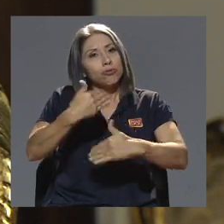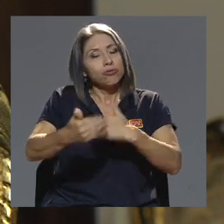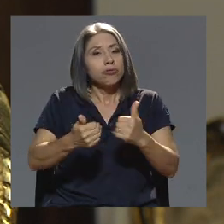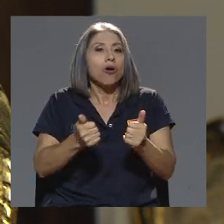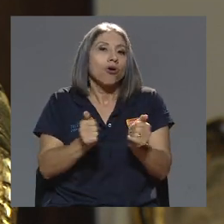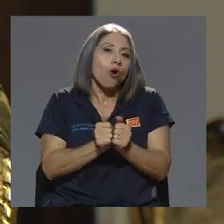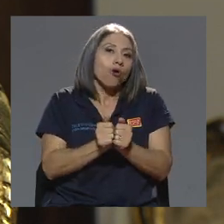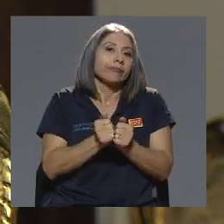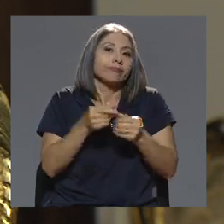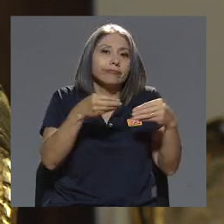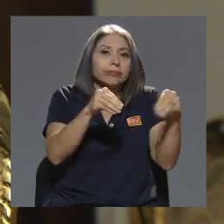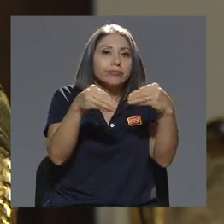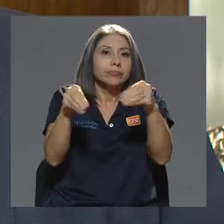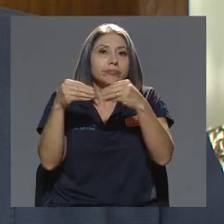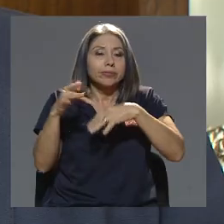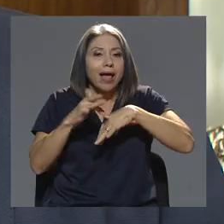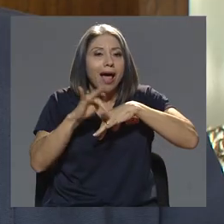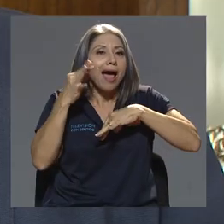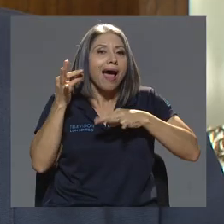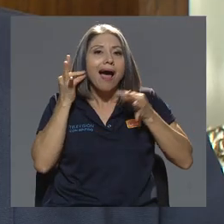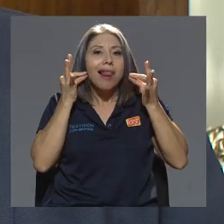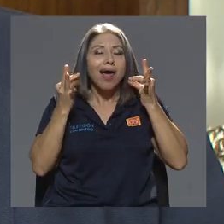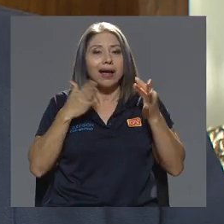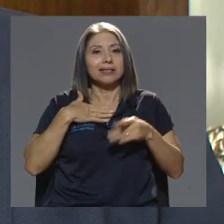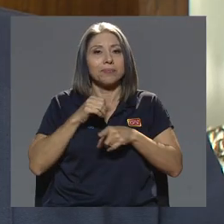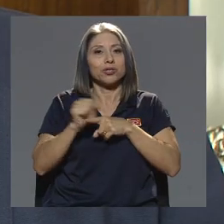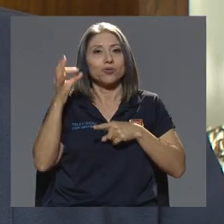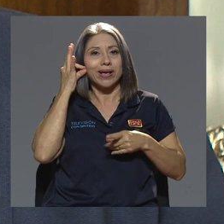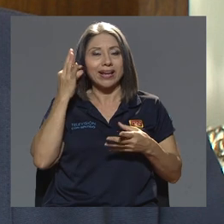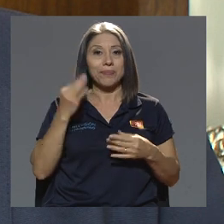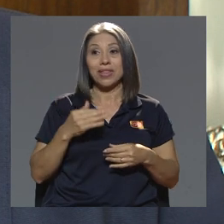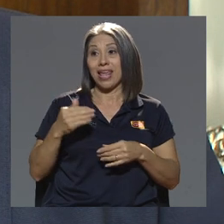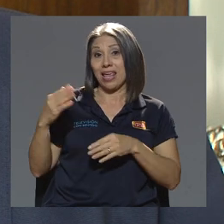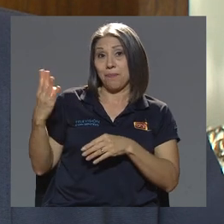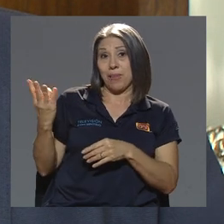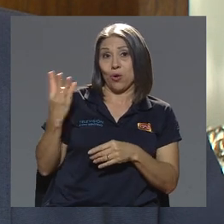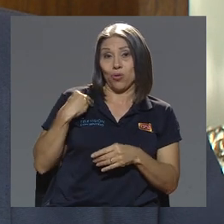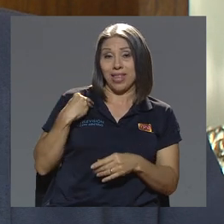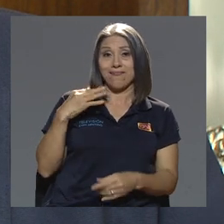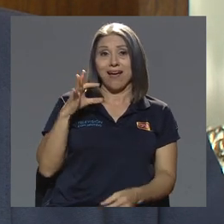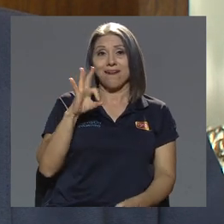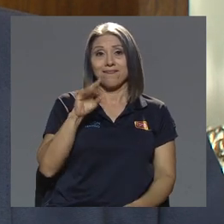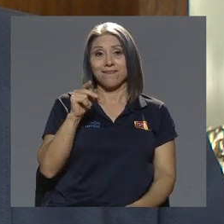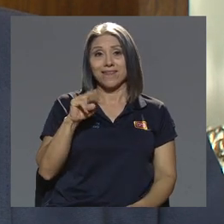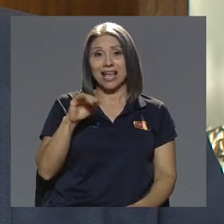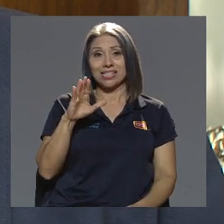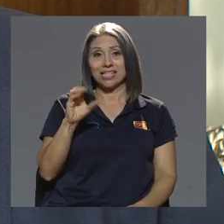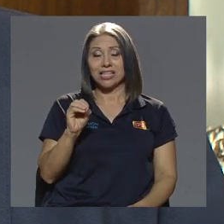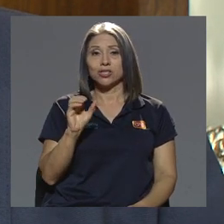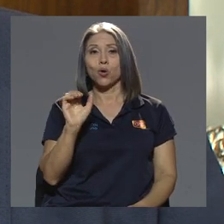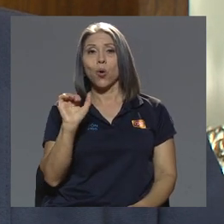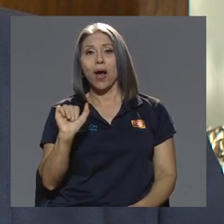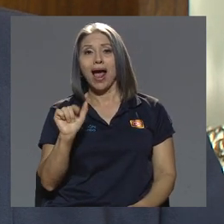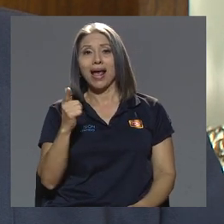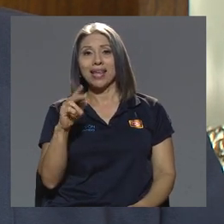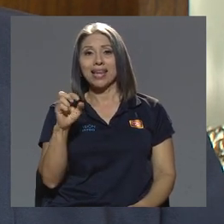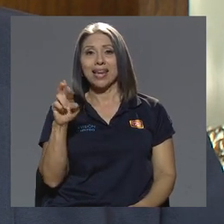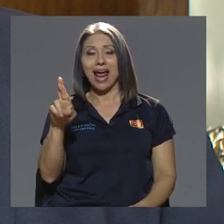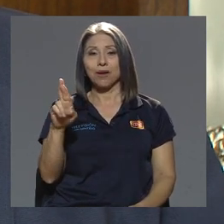de mi suegra, que fue lo único que pudieron tener. Y me contaba José Francisco Aguilar Bulgarelli, que fue muy cercano casualmente al